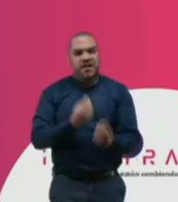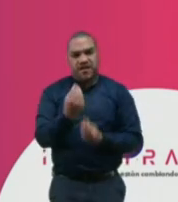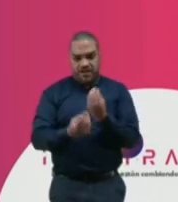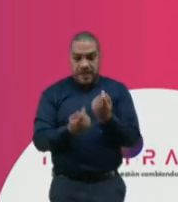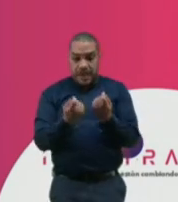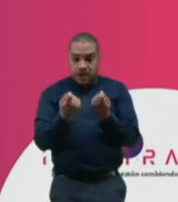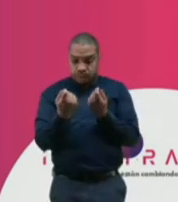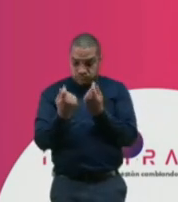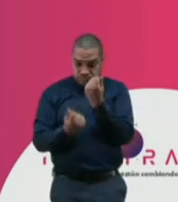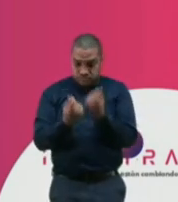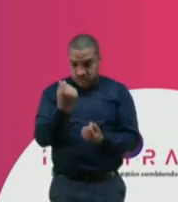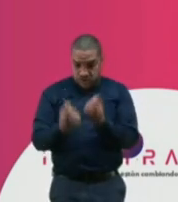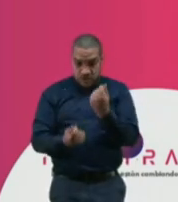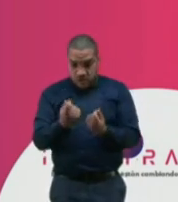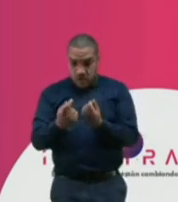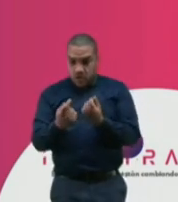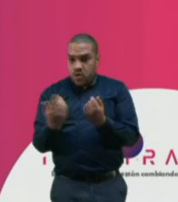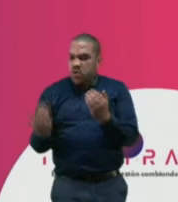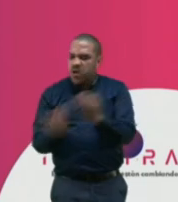emociones?